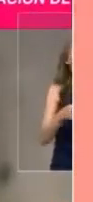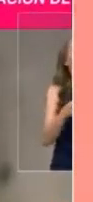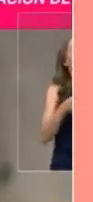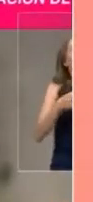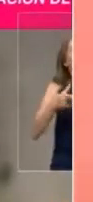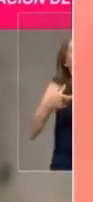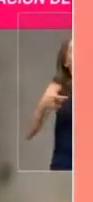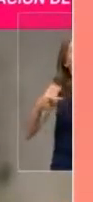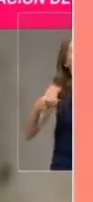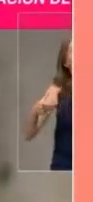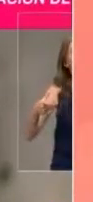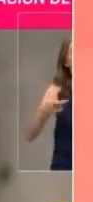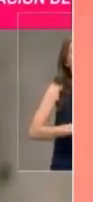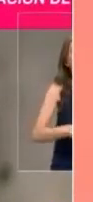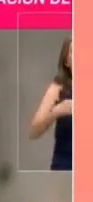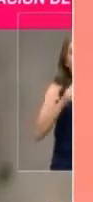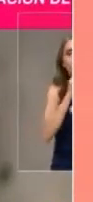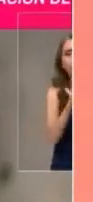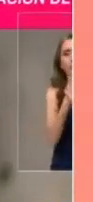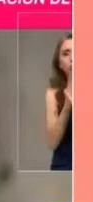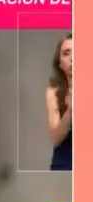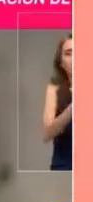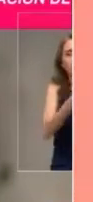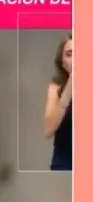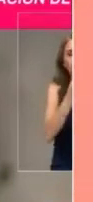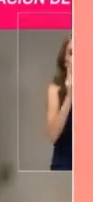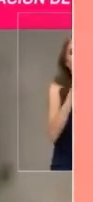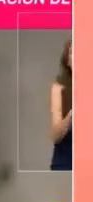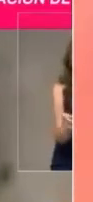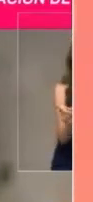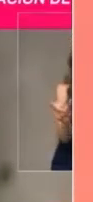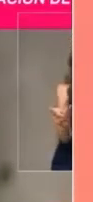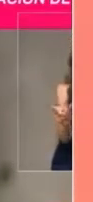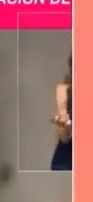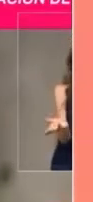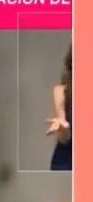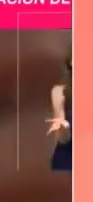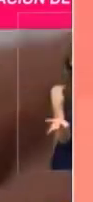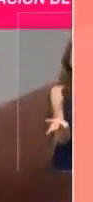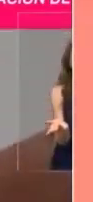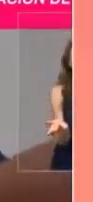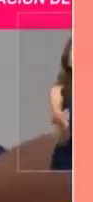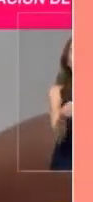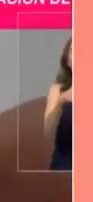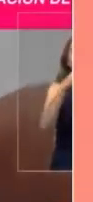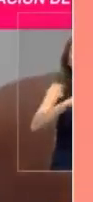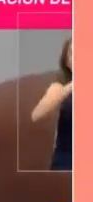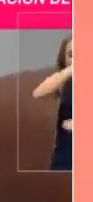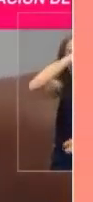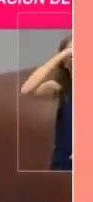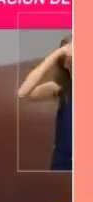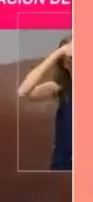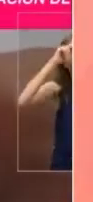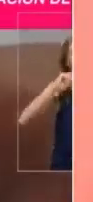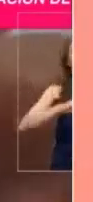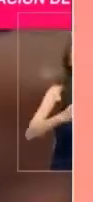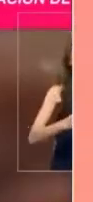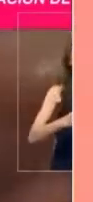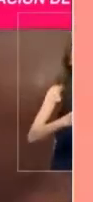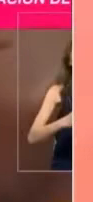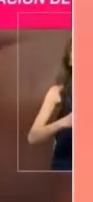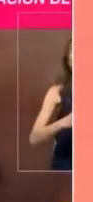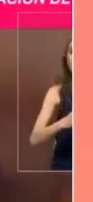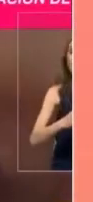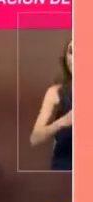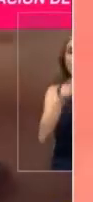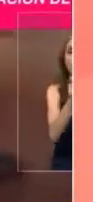3 años y una multa importante que son de 20 UTM. Cuando se trata de cualquier tipo de medicamento que no esté sujeto a control